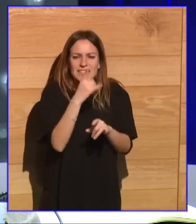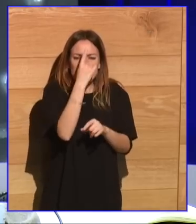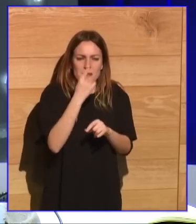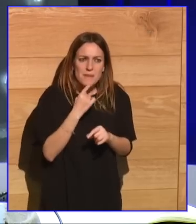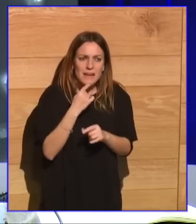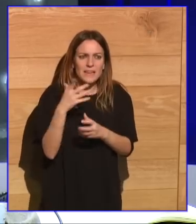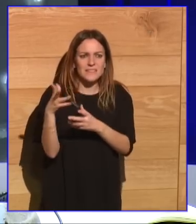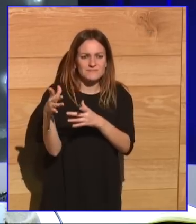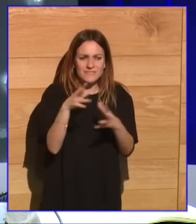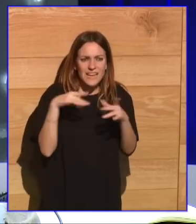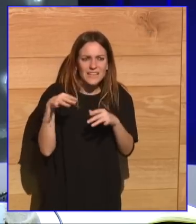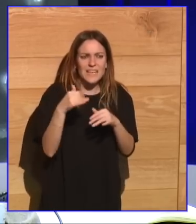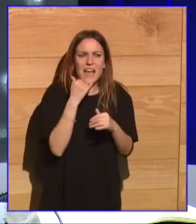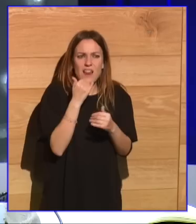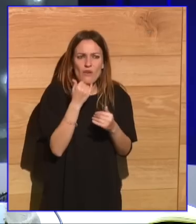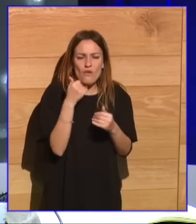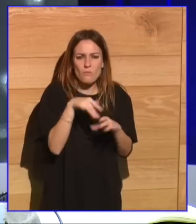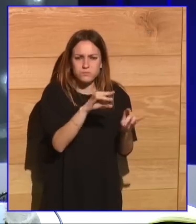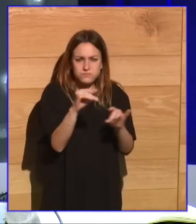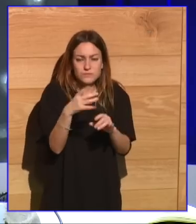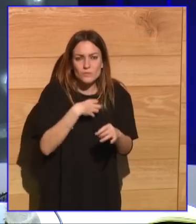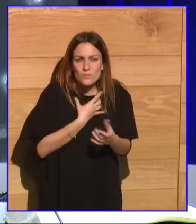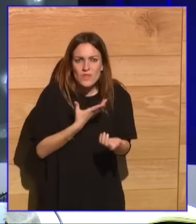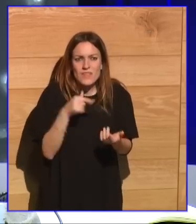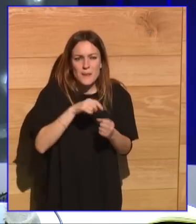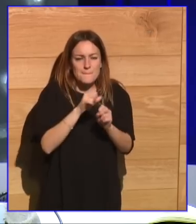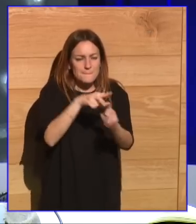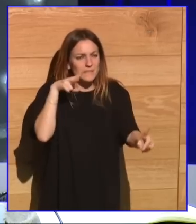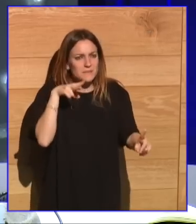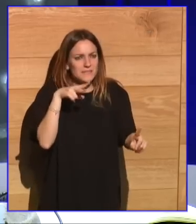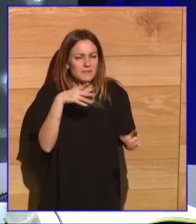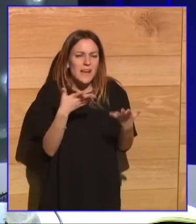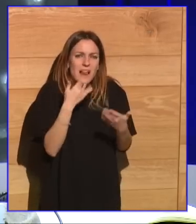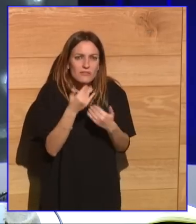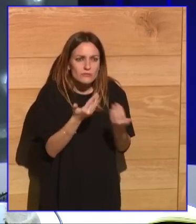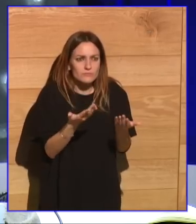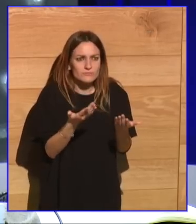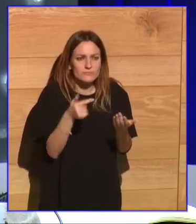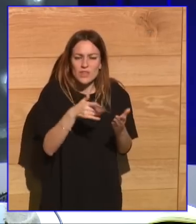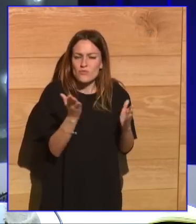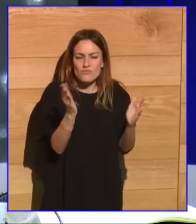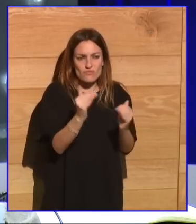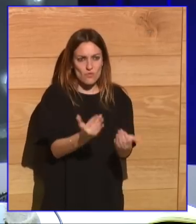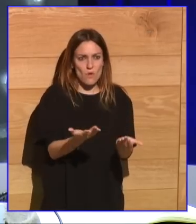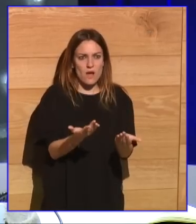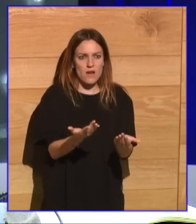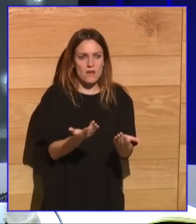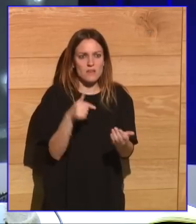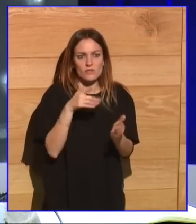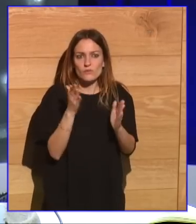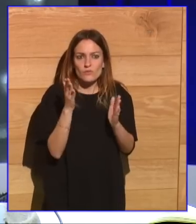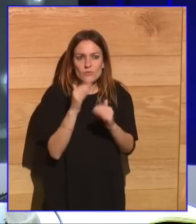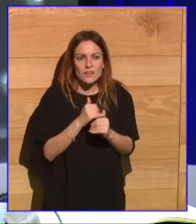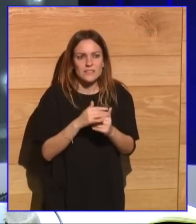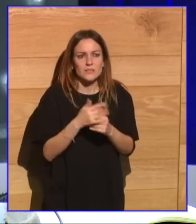ese aire velazqueño y tocable, esa perspectiva aérea, todo eso no está, todo es un poquito más